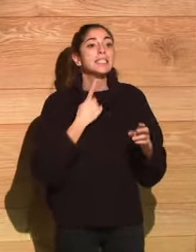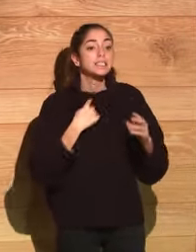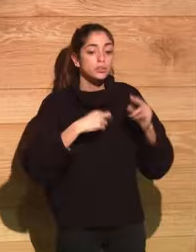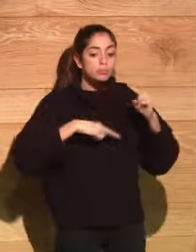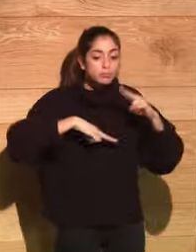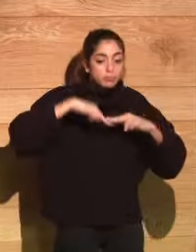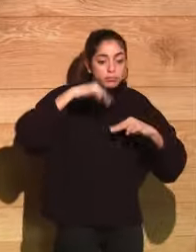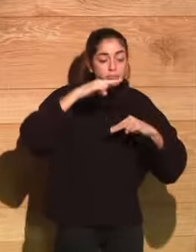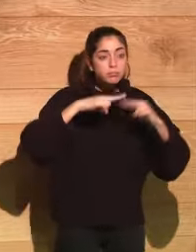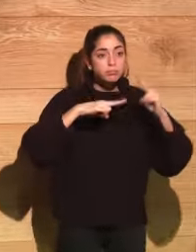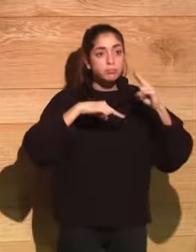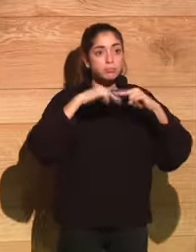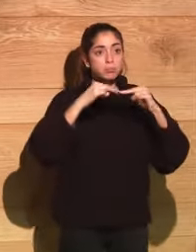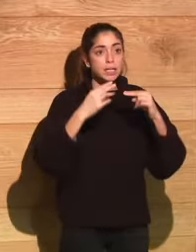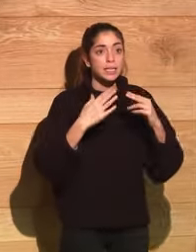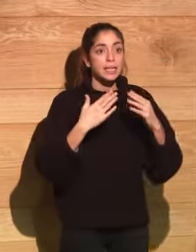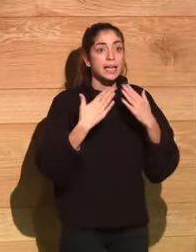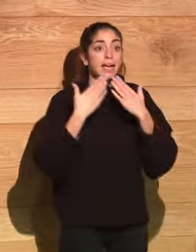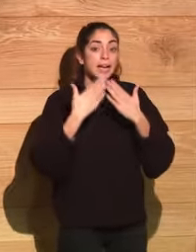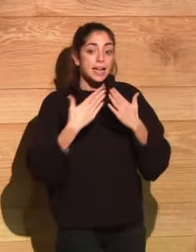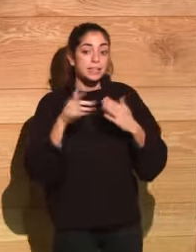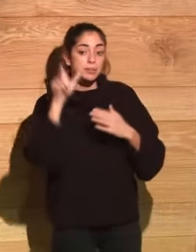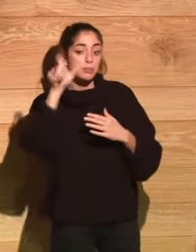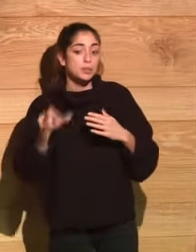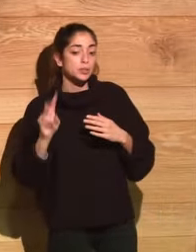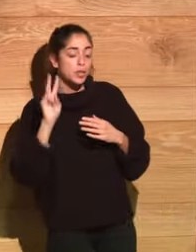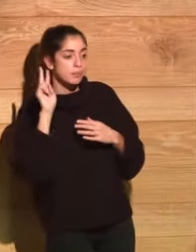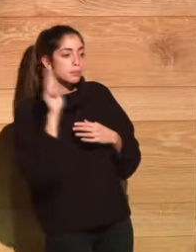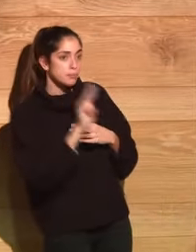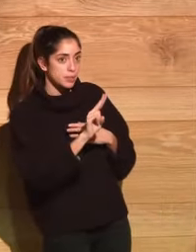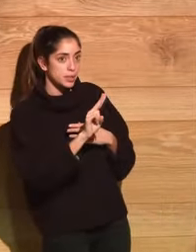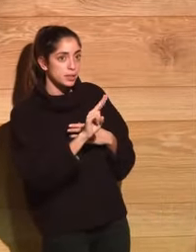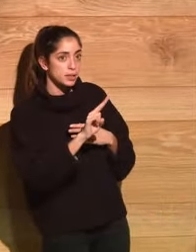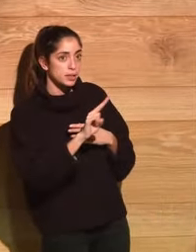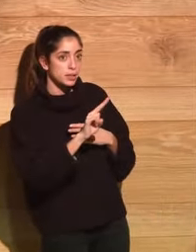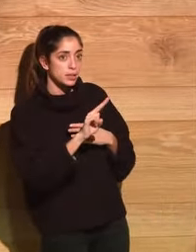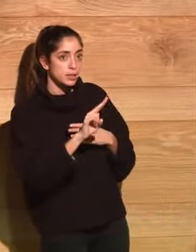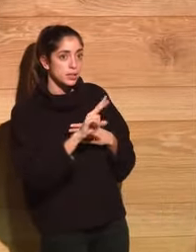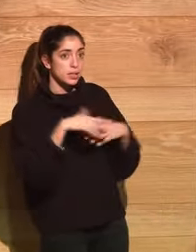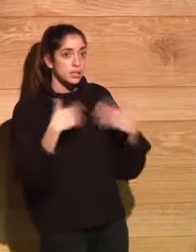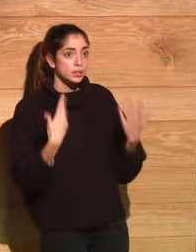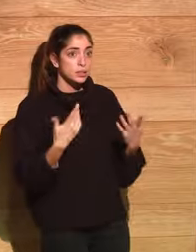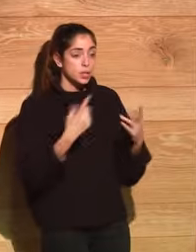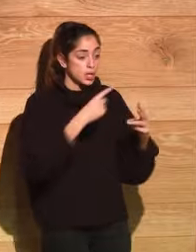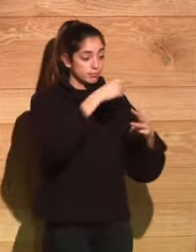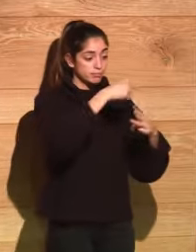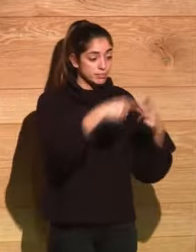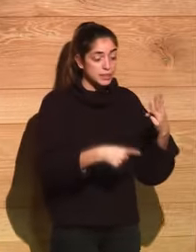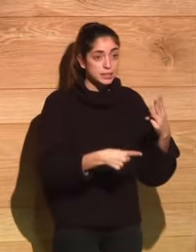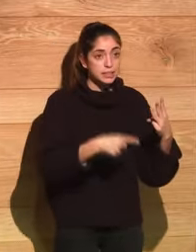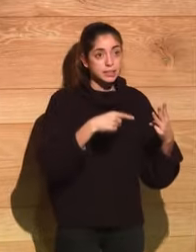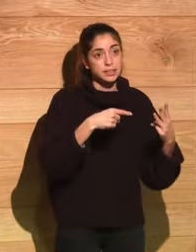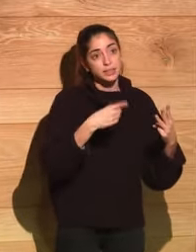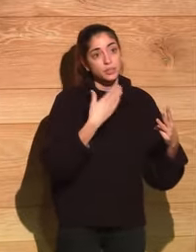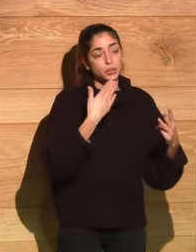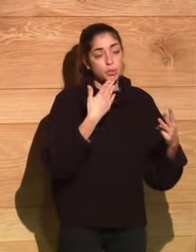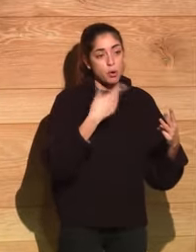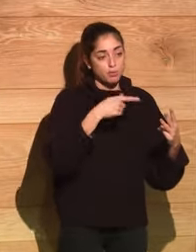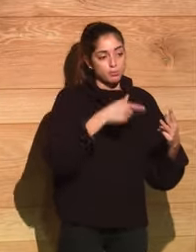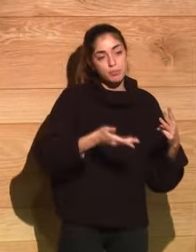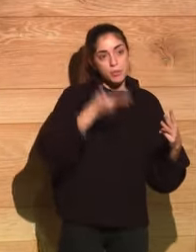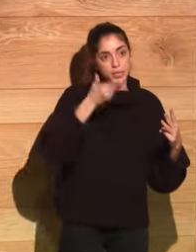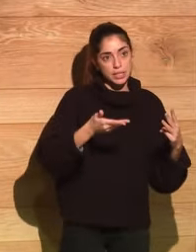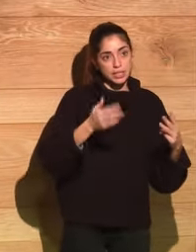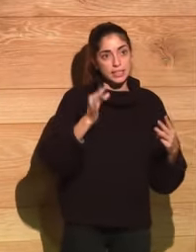hacia su objeto a partir de que otro mira a ese objeto. Sí. Y este esquema triangular del deseo, estas tres cosas me parece que son los tres paradigmas. ¿Salen de